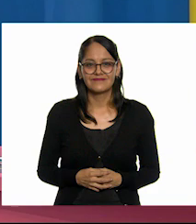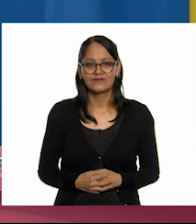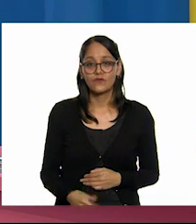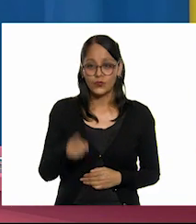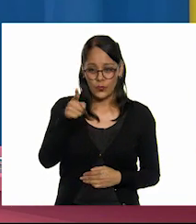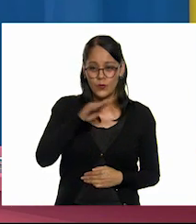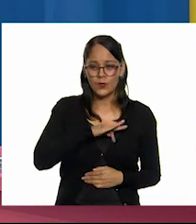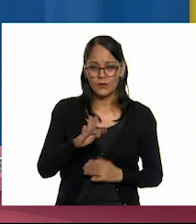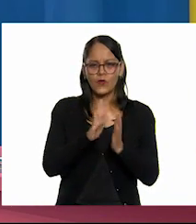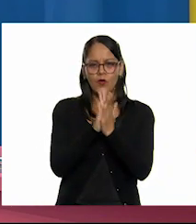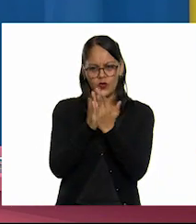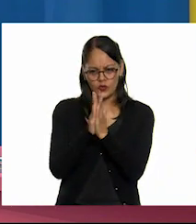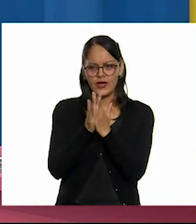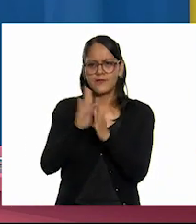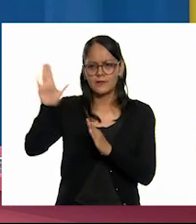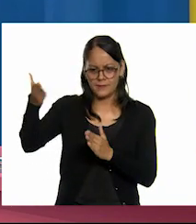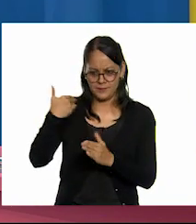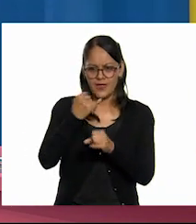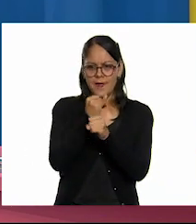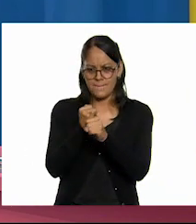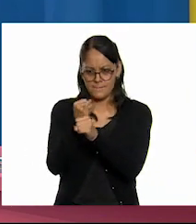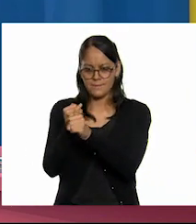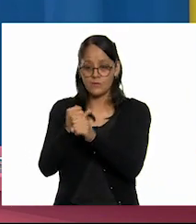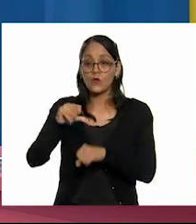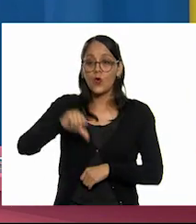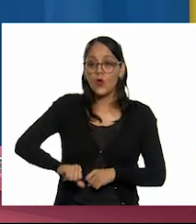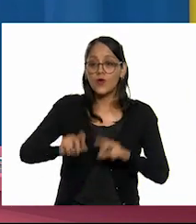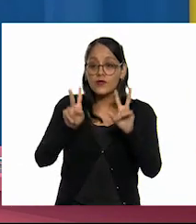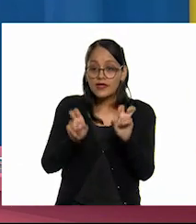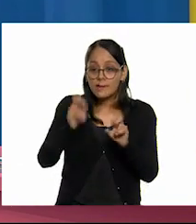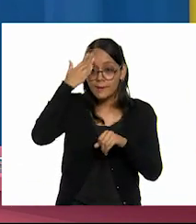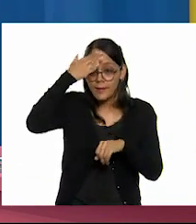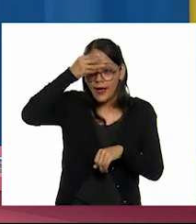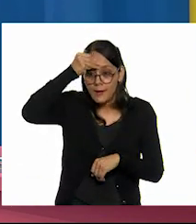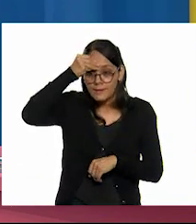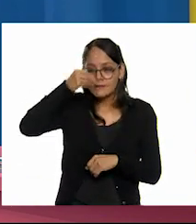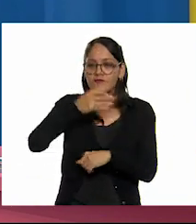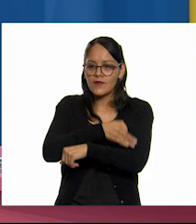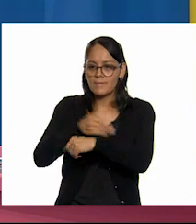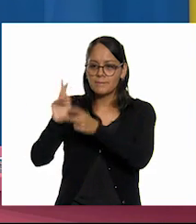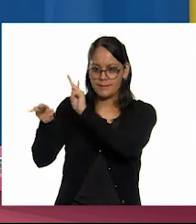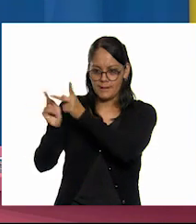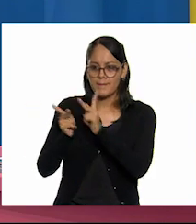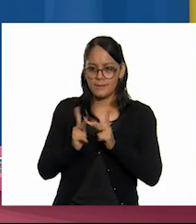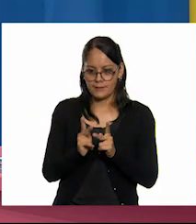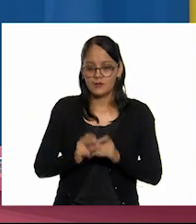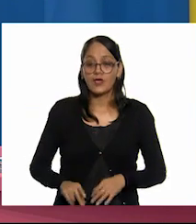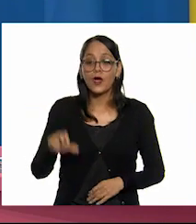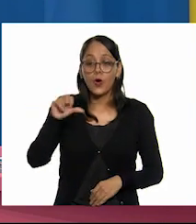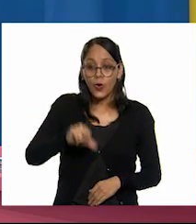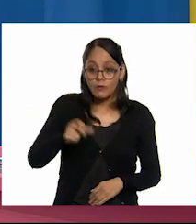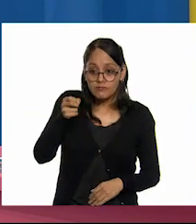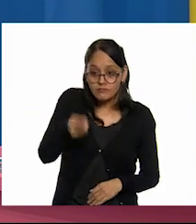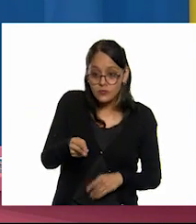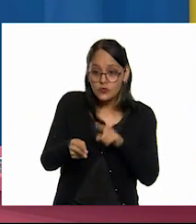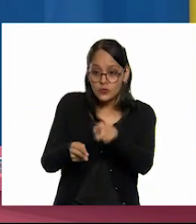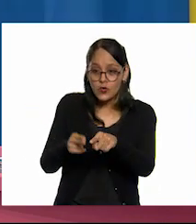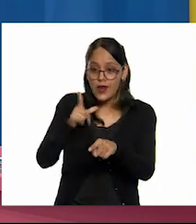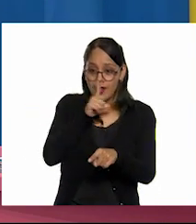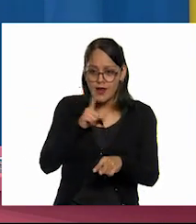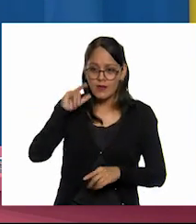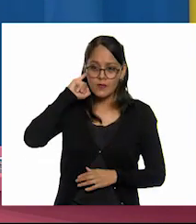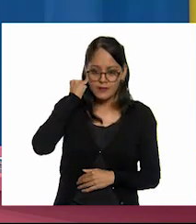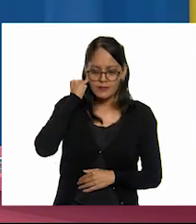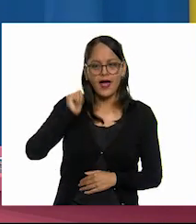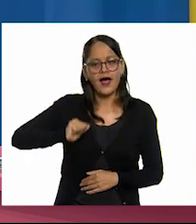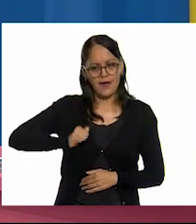Si te es posible, consulta otros libros y comenta el tema de hoy con tu familia. Si tienes la fortuna de hablar una lengua indígena, aprovecha este